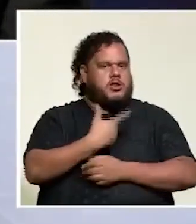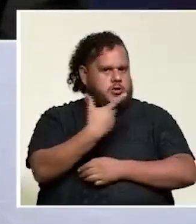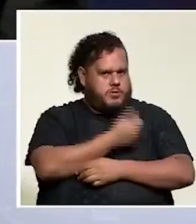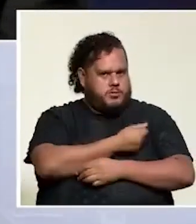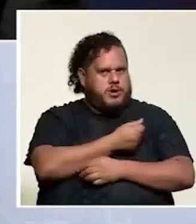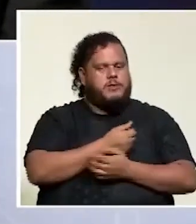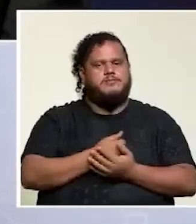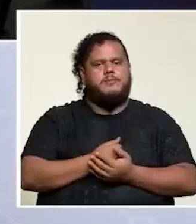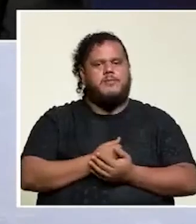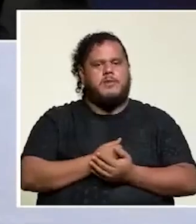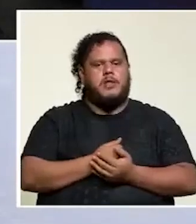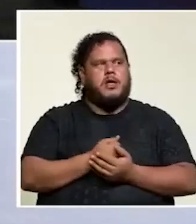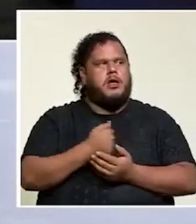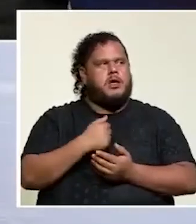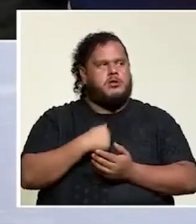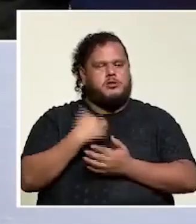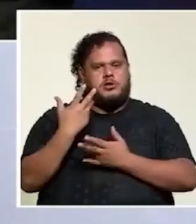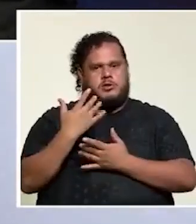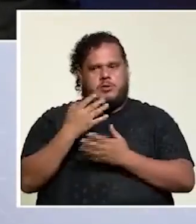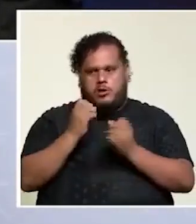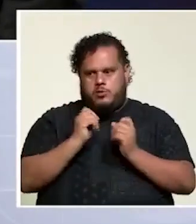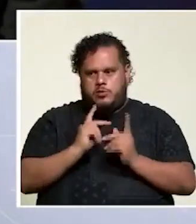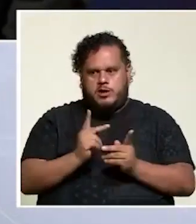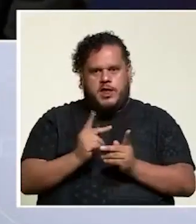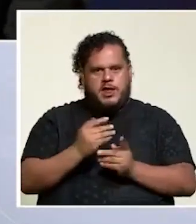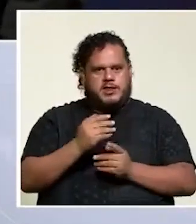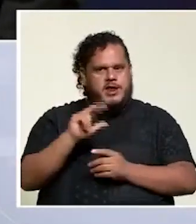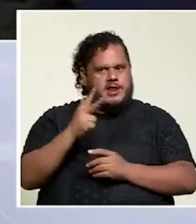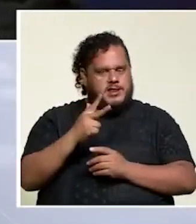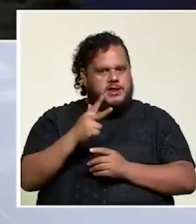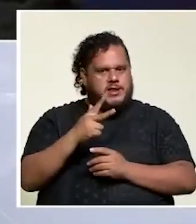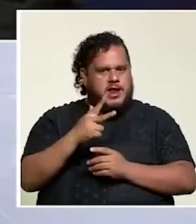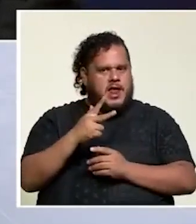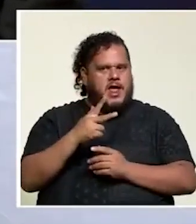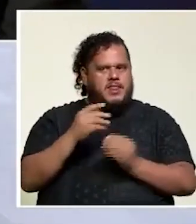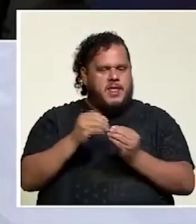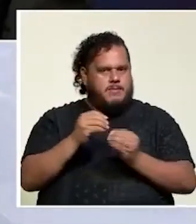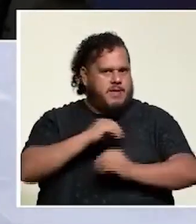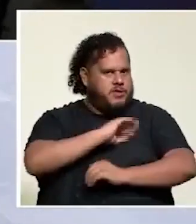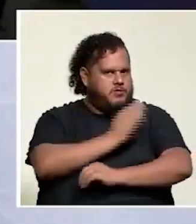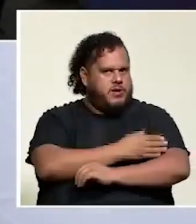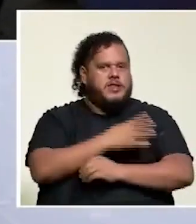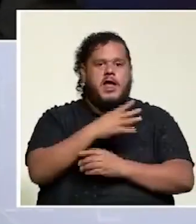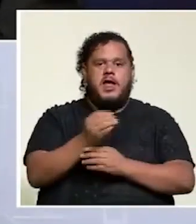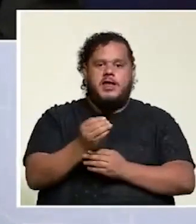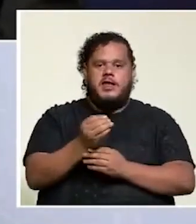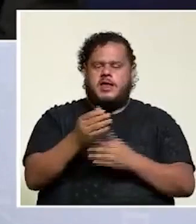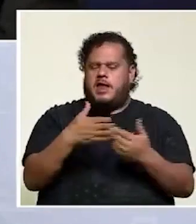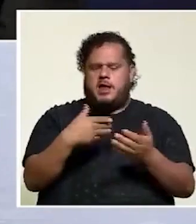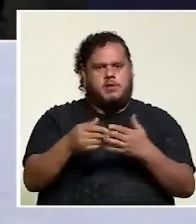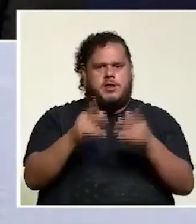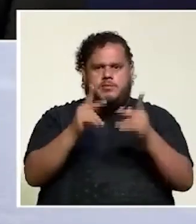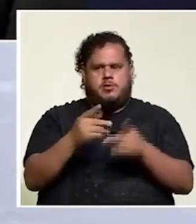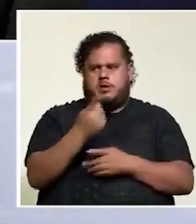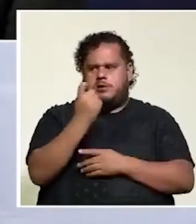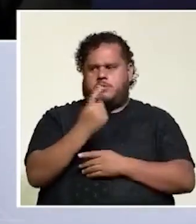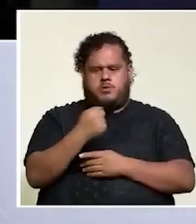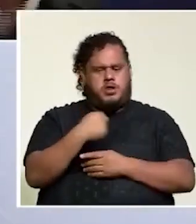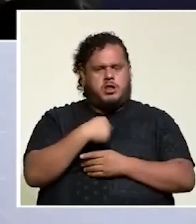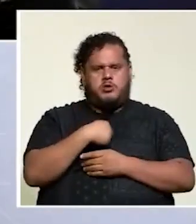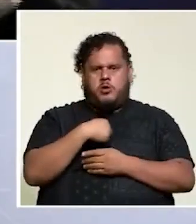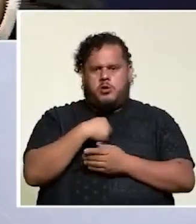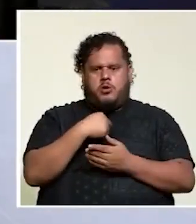vacunado, estoy esperando la oportunidad de la tercera, del refuerzo, y a cualquier persona que me pregunte y a